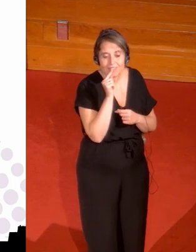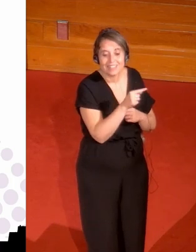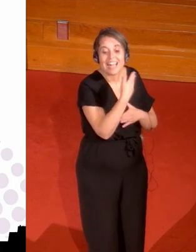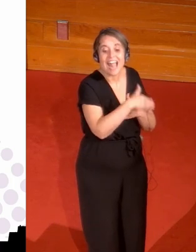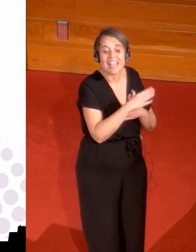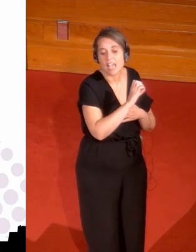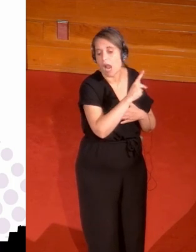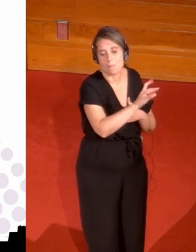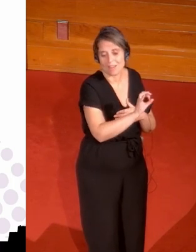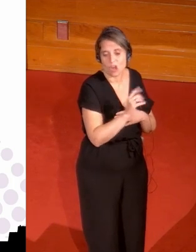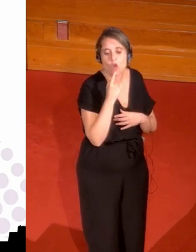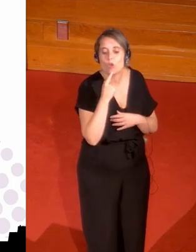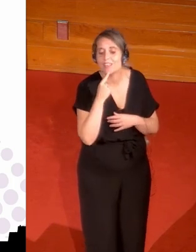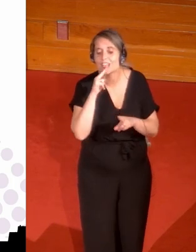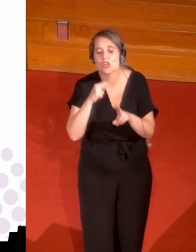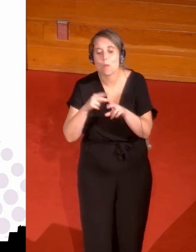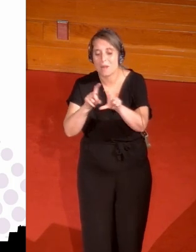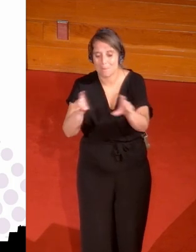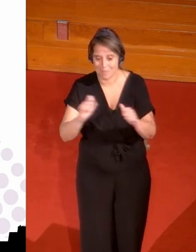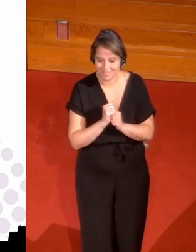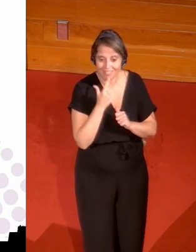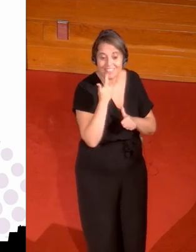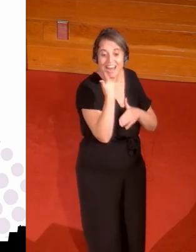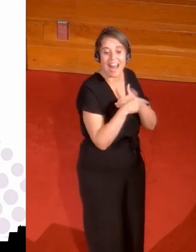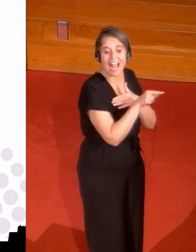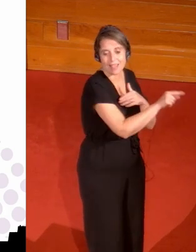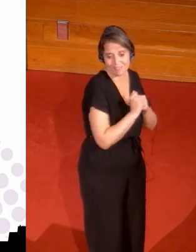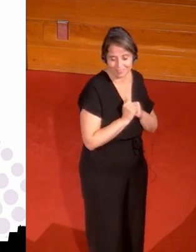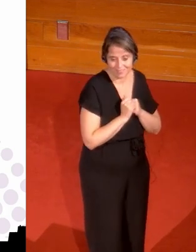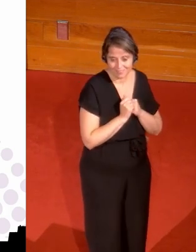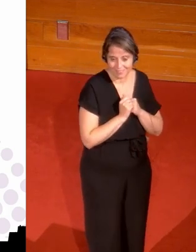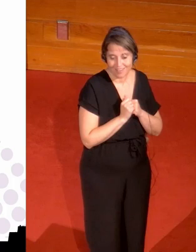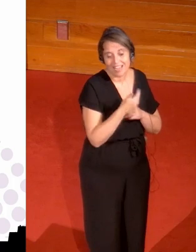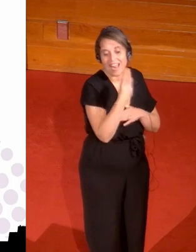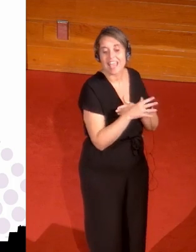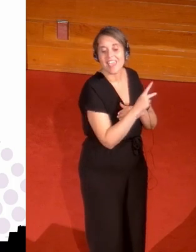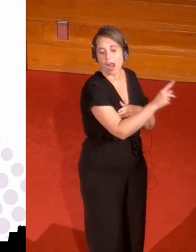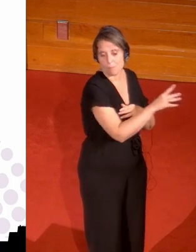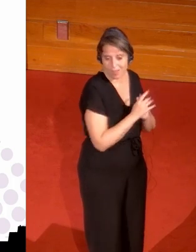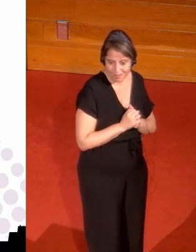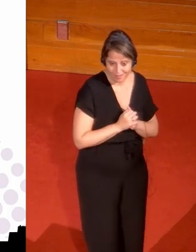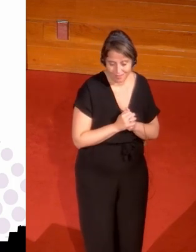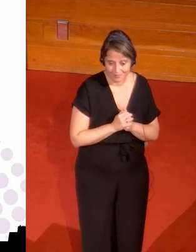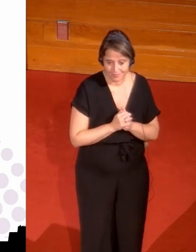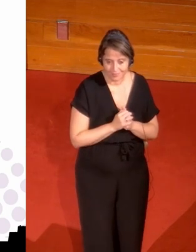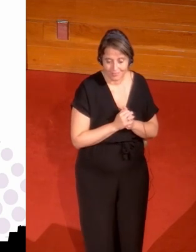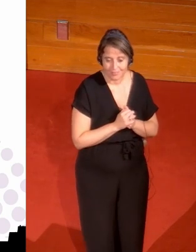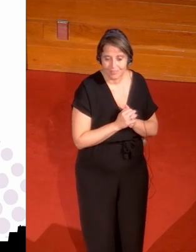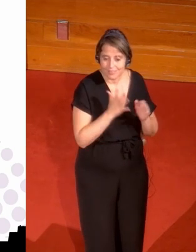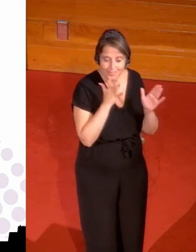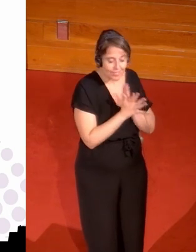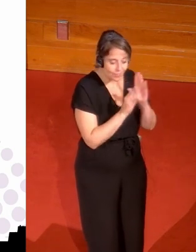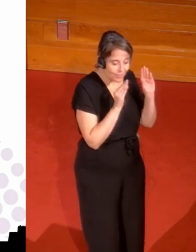es callec la calle K la callec Entonces el el lobby forma es una